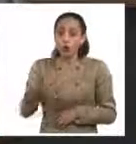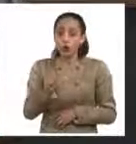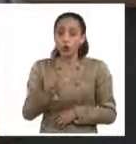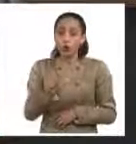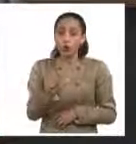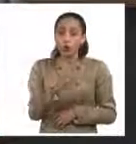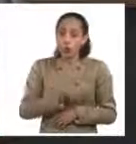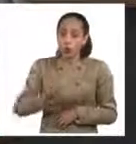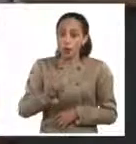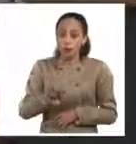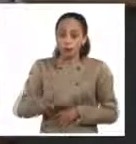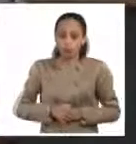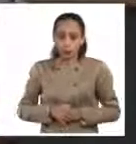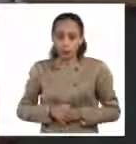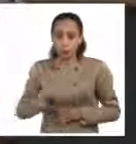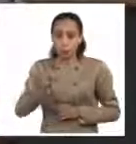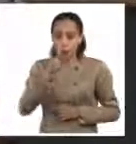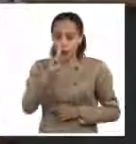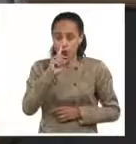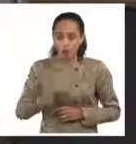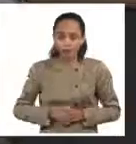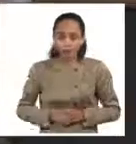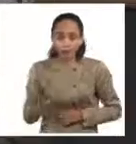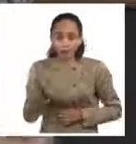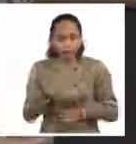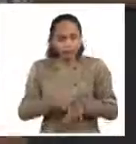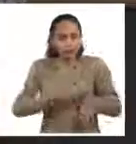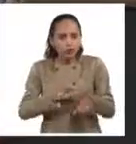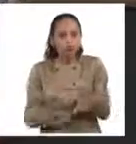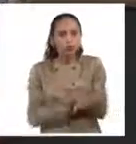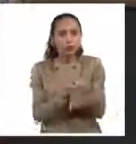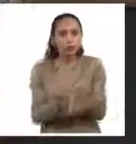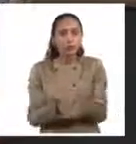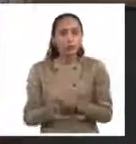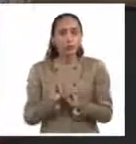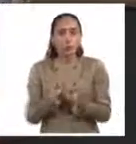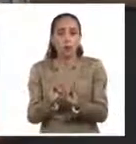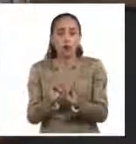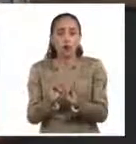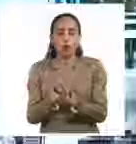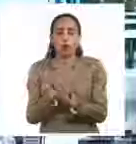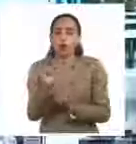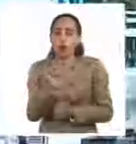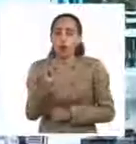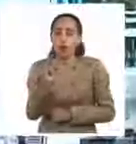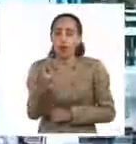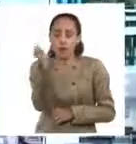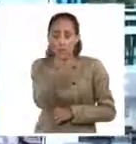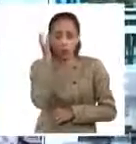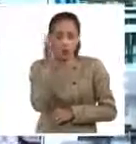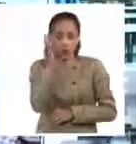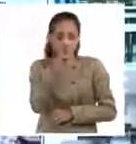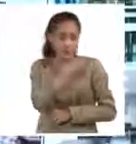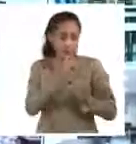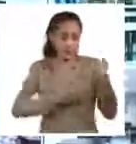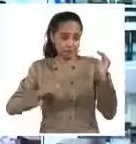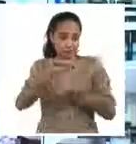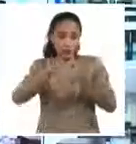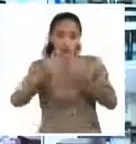Marrero Cruz, al analizar el comportamiento de la COVID-19 en Cuba, compartió mediante videoconferencia con las máximas autoridades de